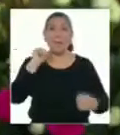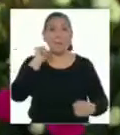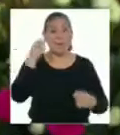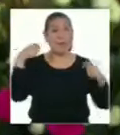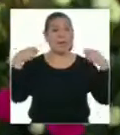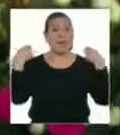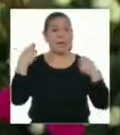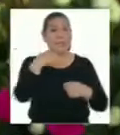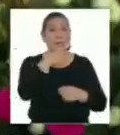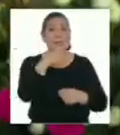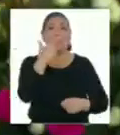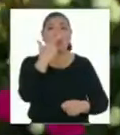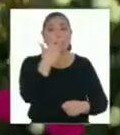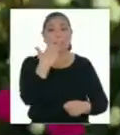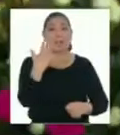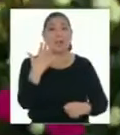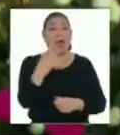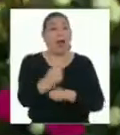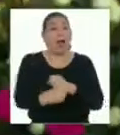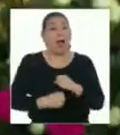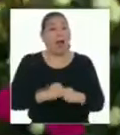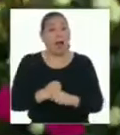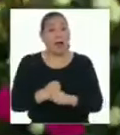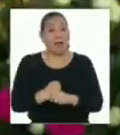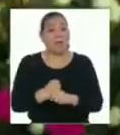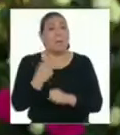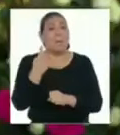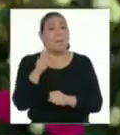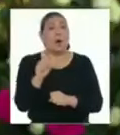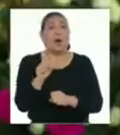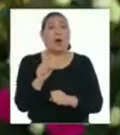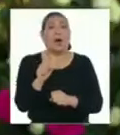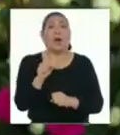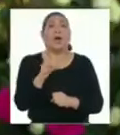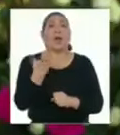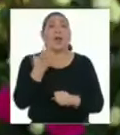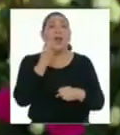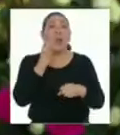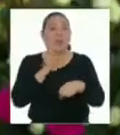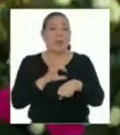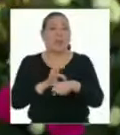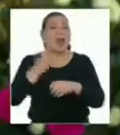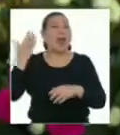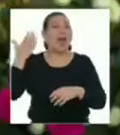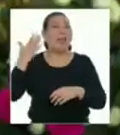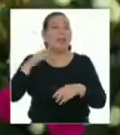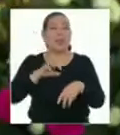mañana los 135 años de la inmolación de Daniel Alcides Carrión.